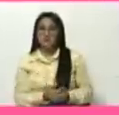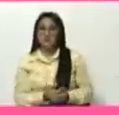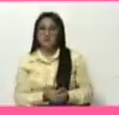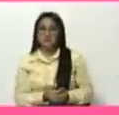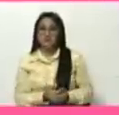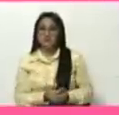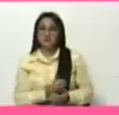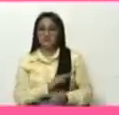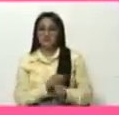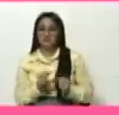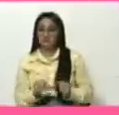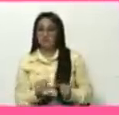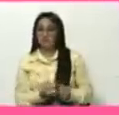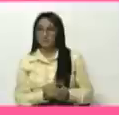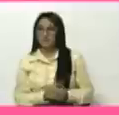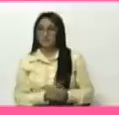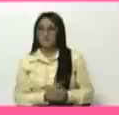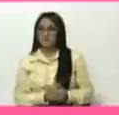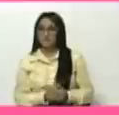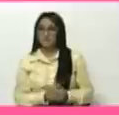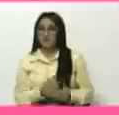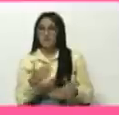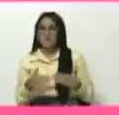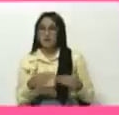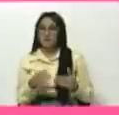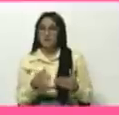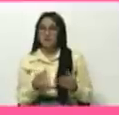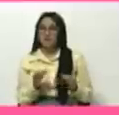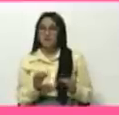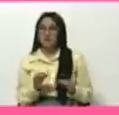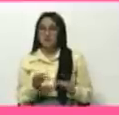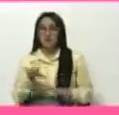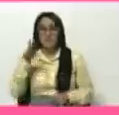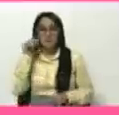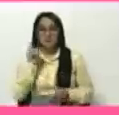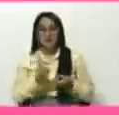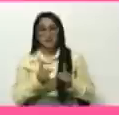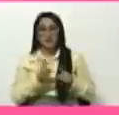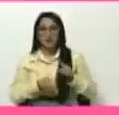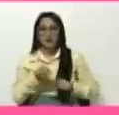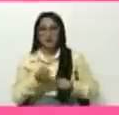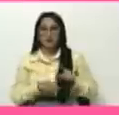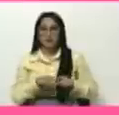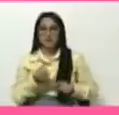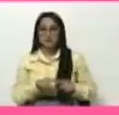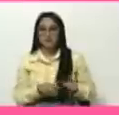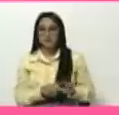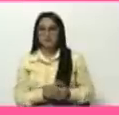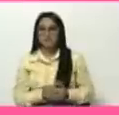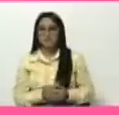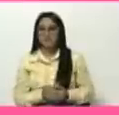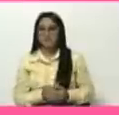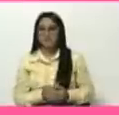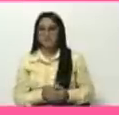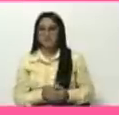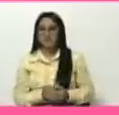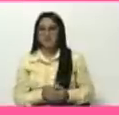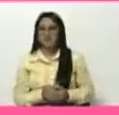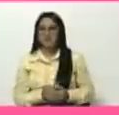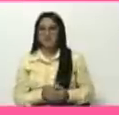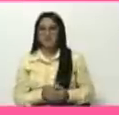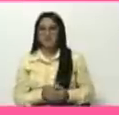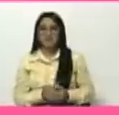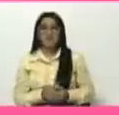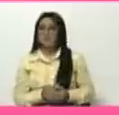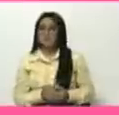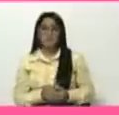forja, en el proceso de forja, tienen que aprender algunas cosas para enfrentar un enemigo